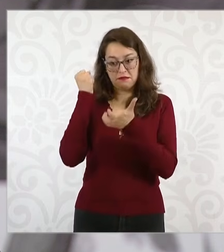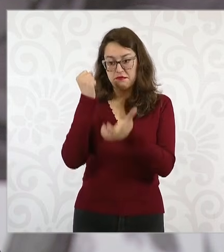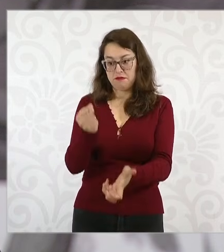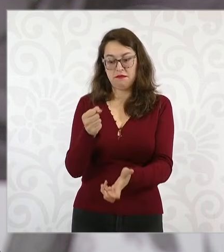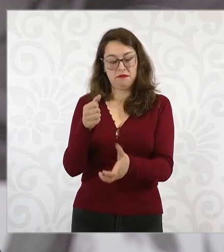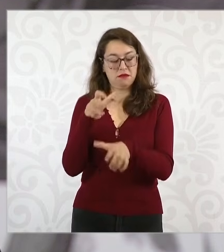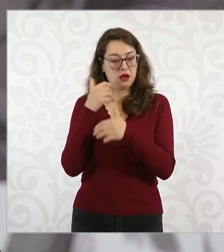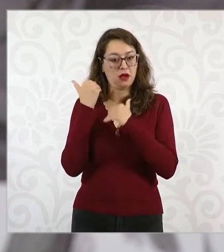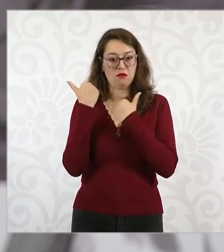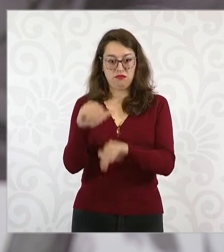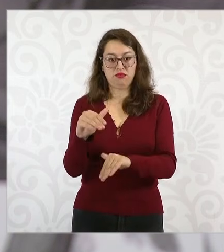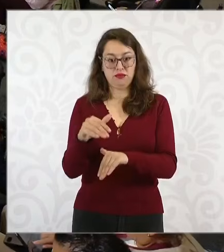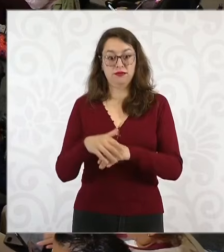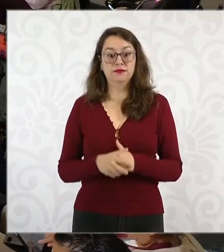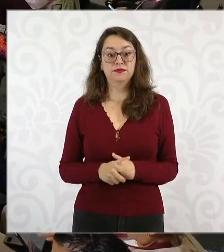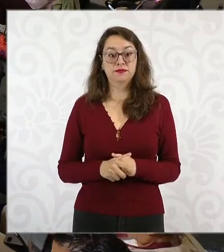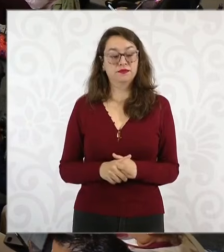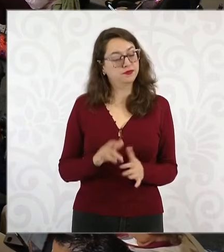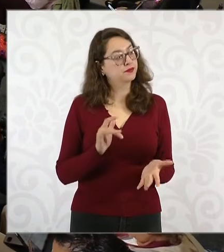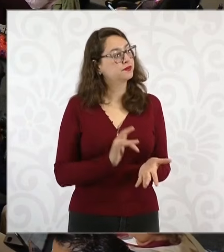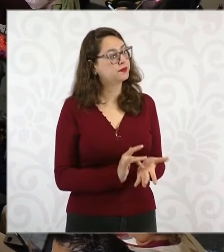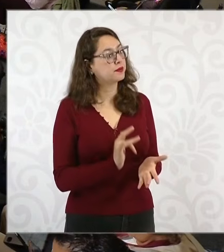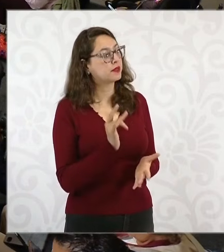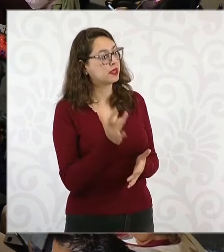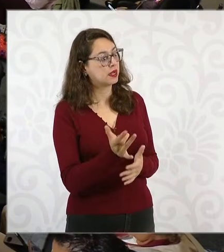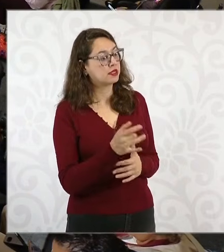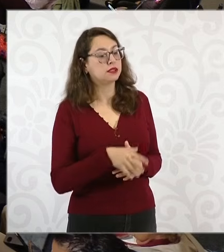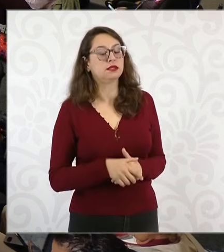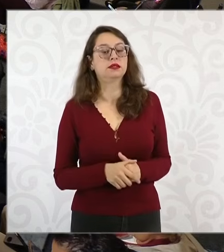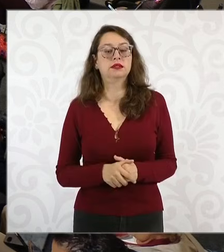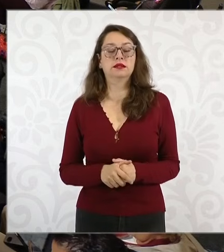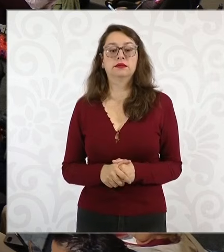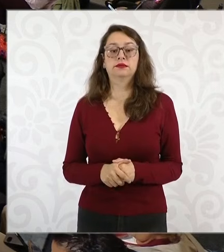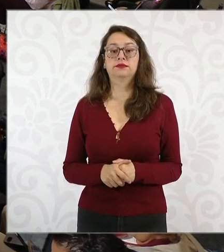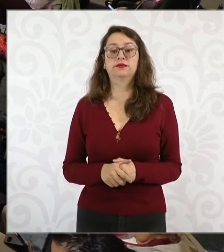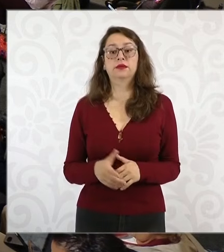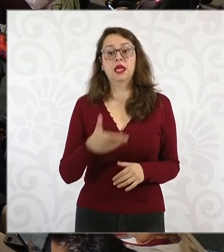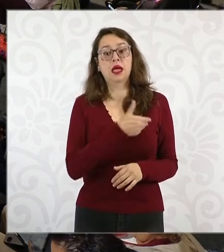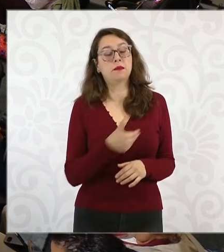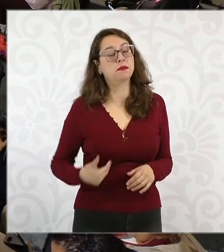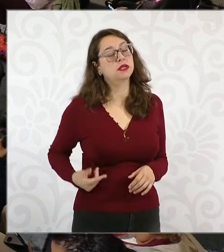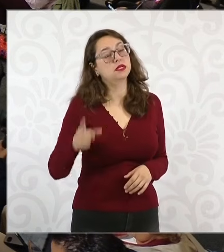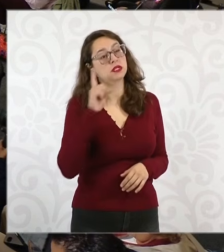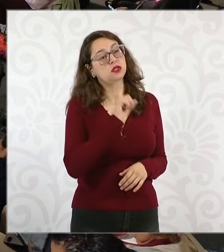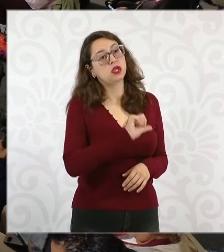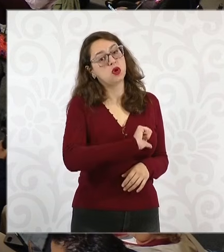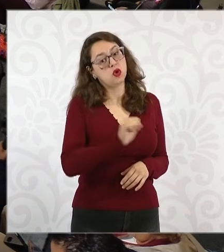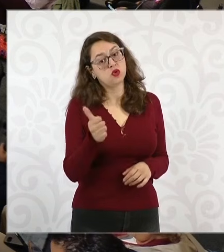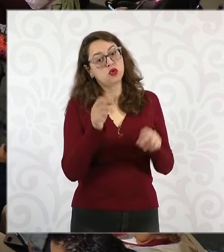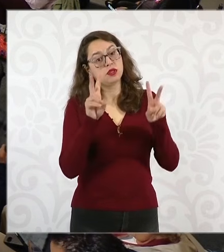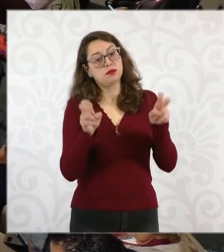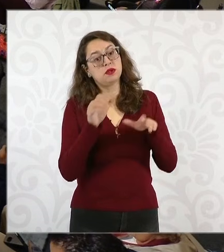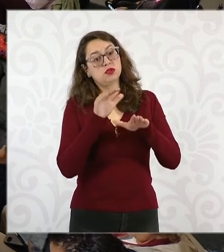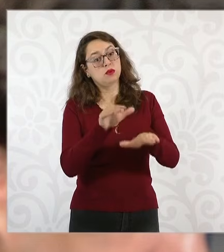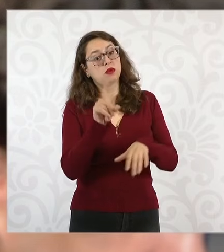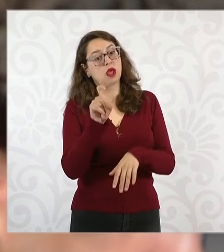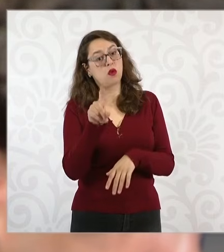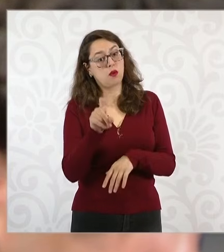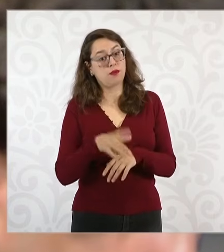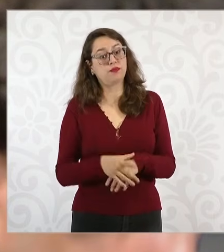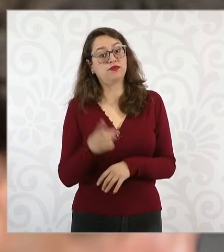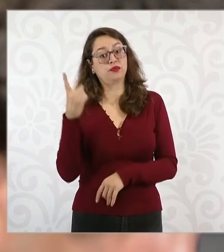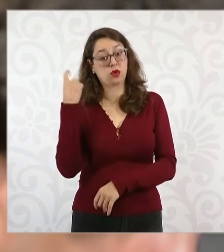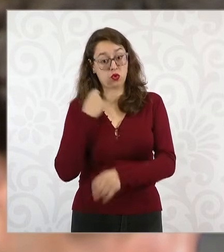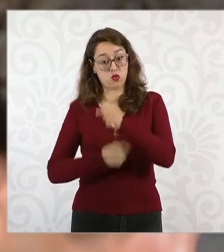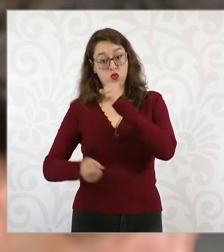en este espacio. Muchas gracias. Presidenta, en otro tema también de agua, hace aproximadamente un año le